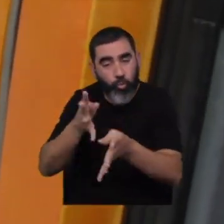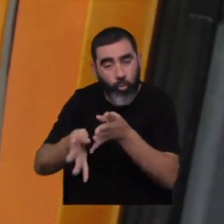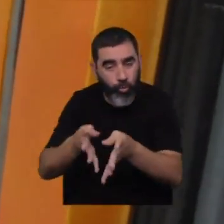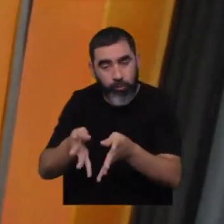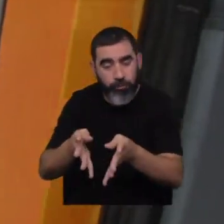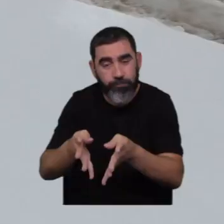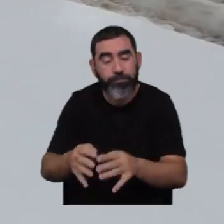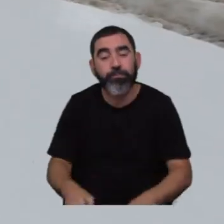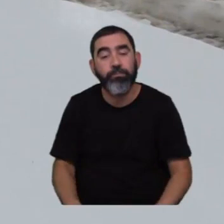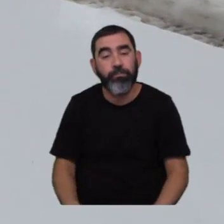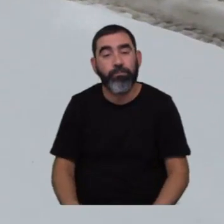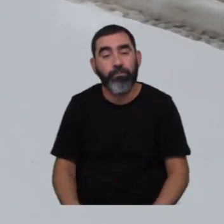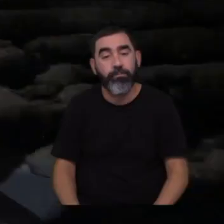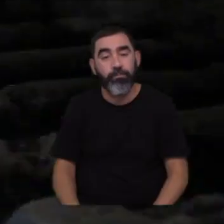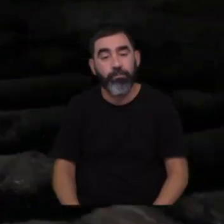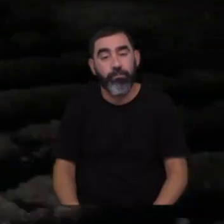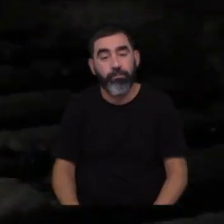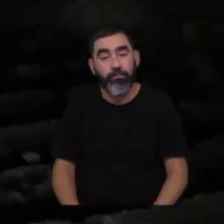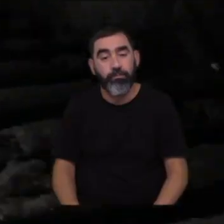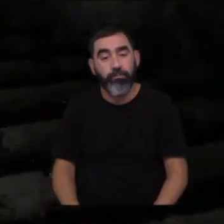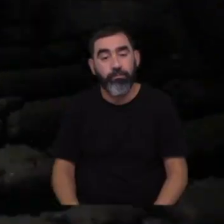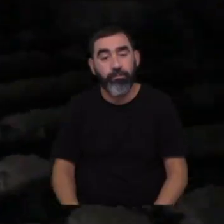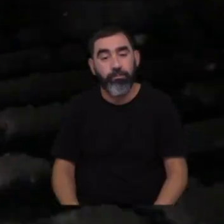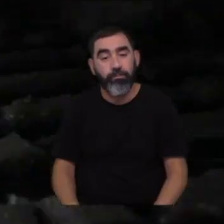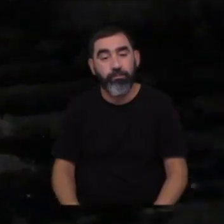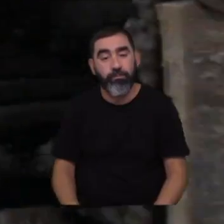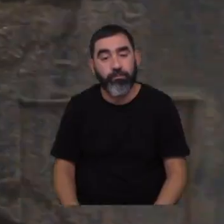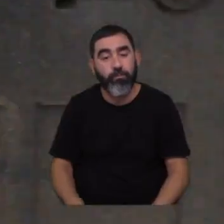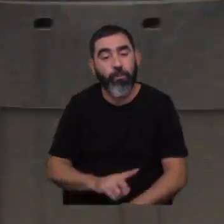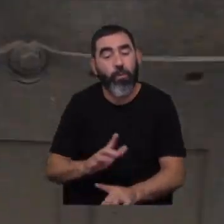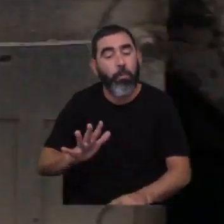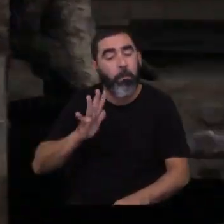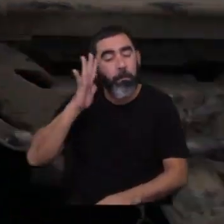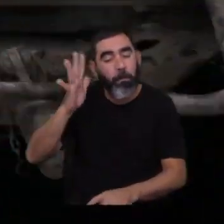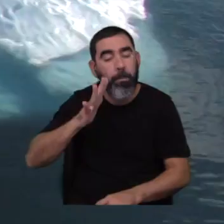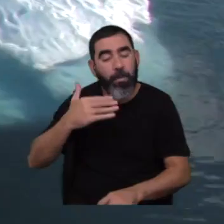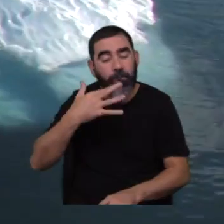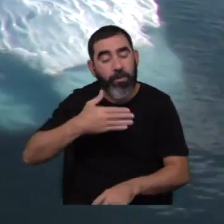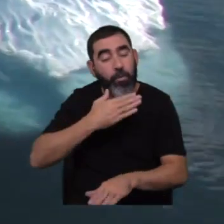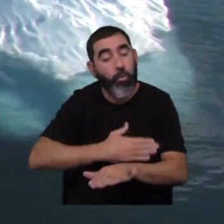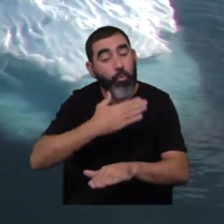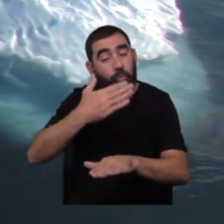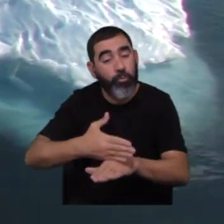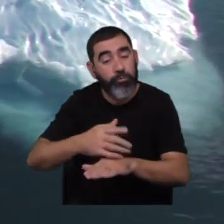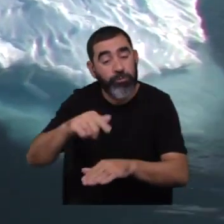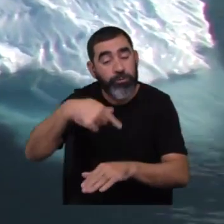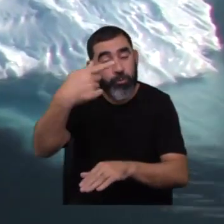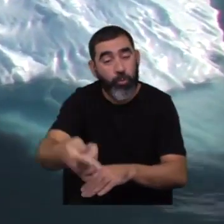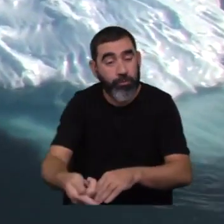¿sí? Y todo eso, no tenemos idea cuál es el efecto, eso es con lo que viene,